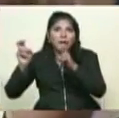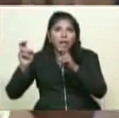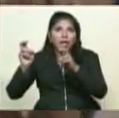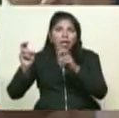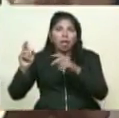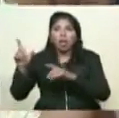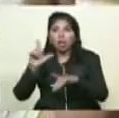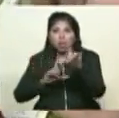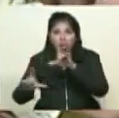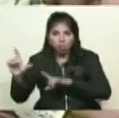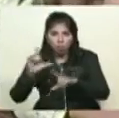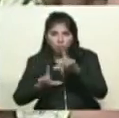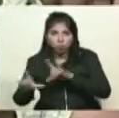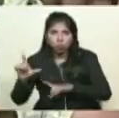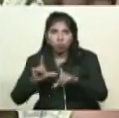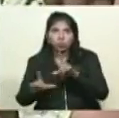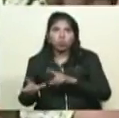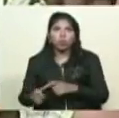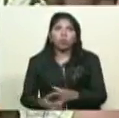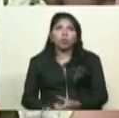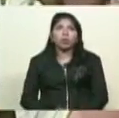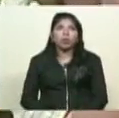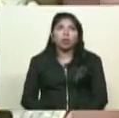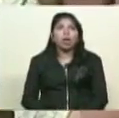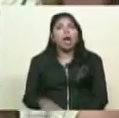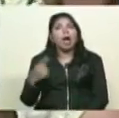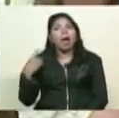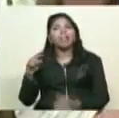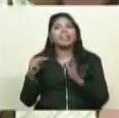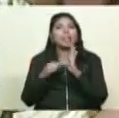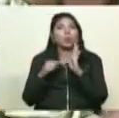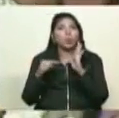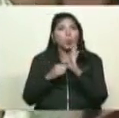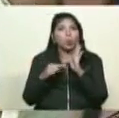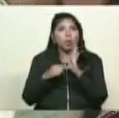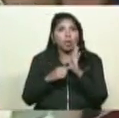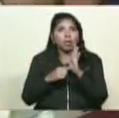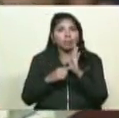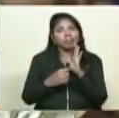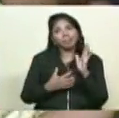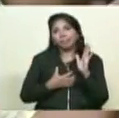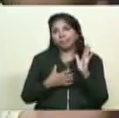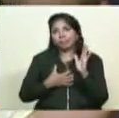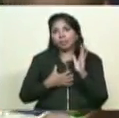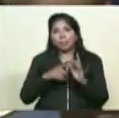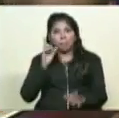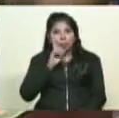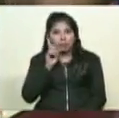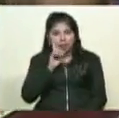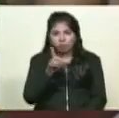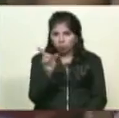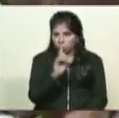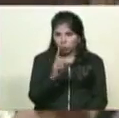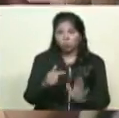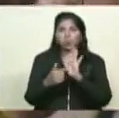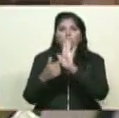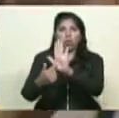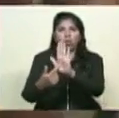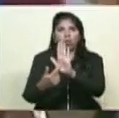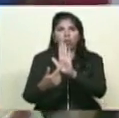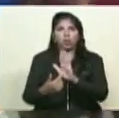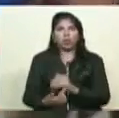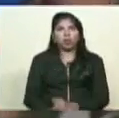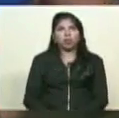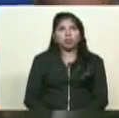laboratorio de Balmorca hay, digo que hay una deuda porque no podemos decir que es falsa, ¿no? Hasta que no se demuestre lo contrario. Pero